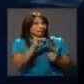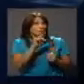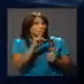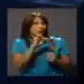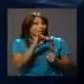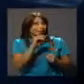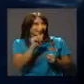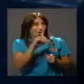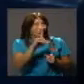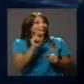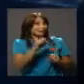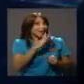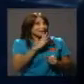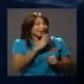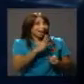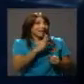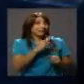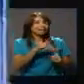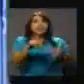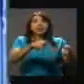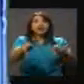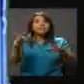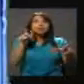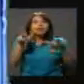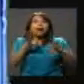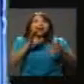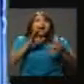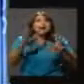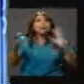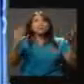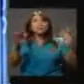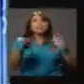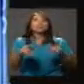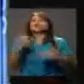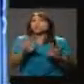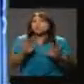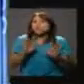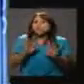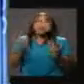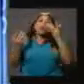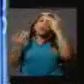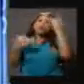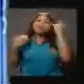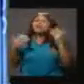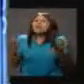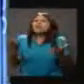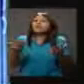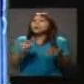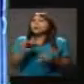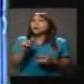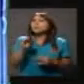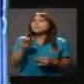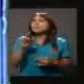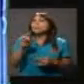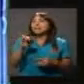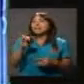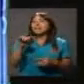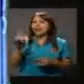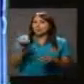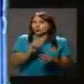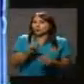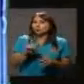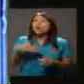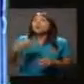no, no, no sin inmunidad cuando tengamos la capacidad de establecer todo